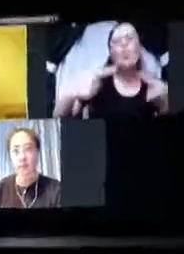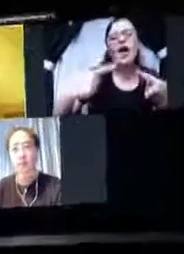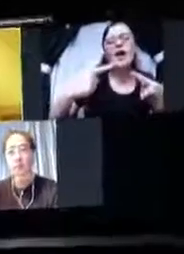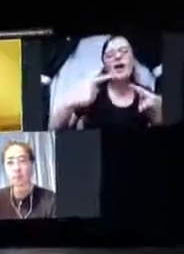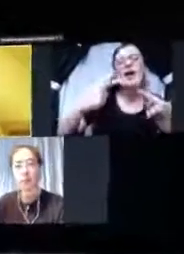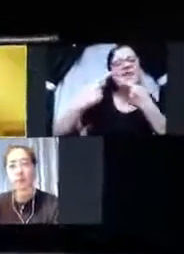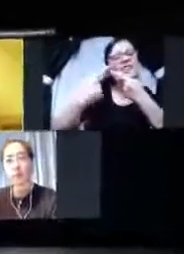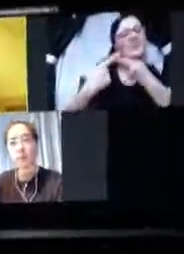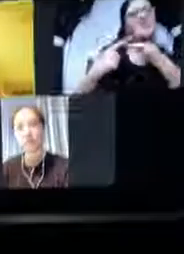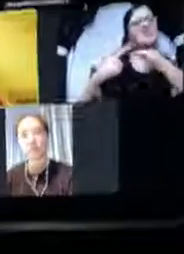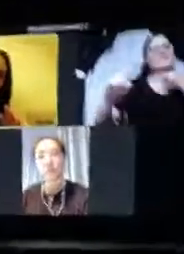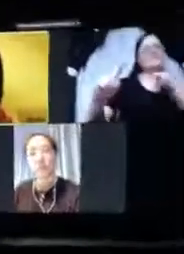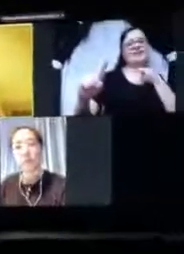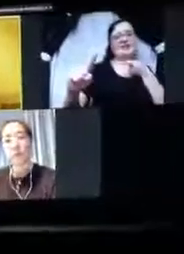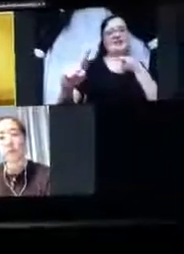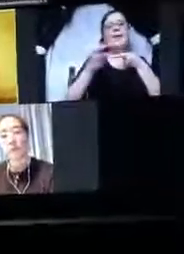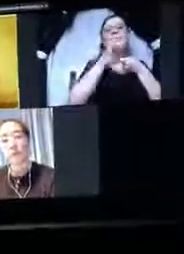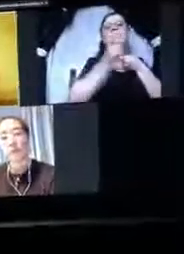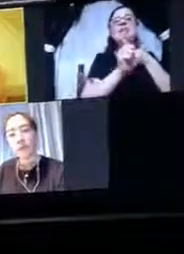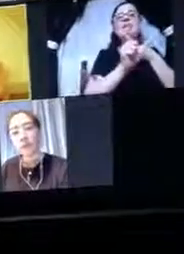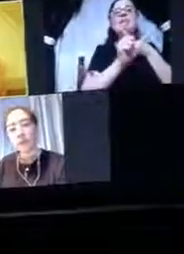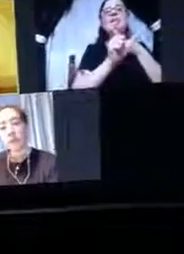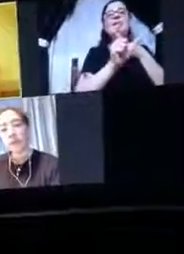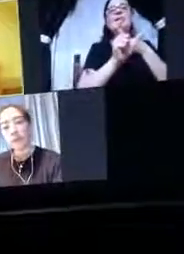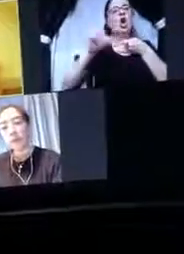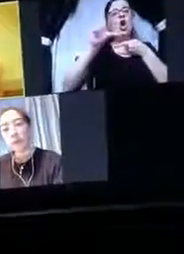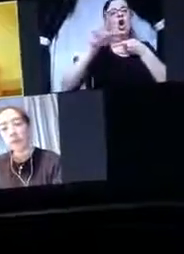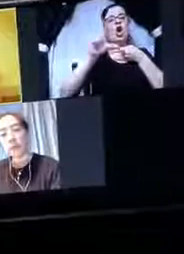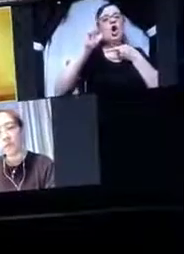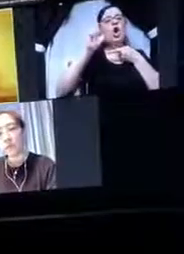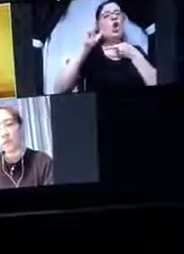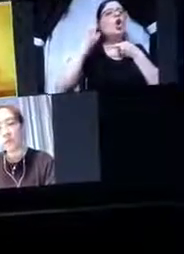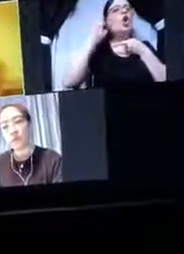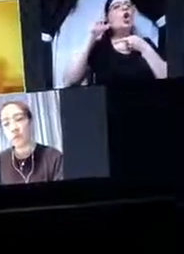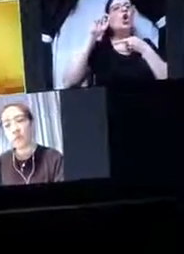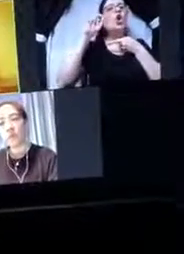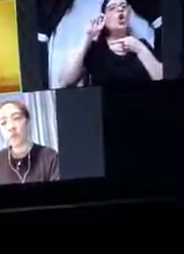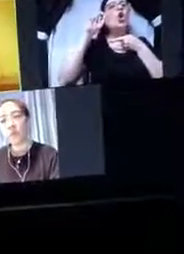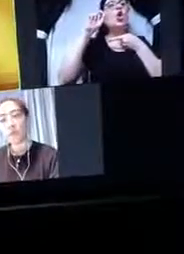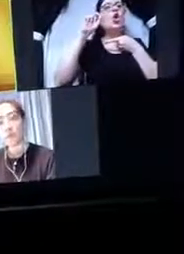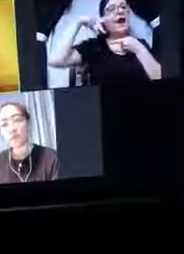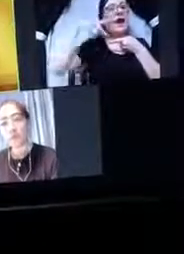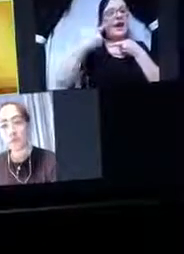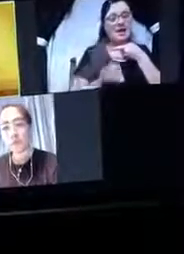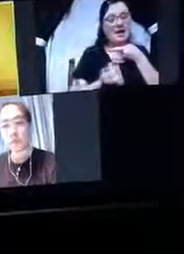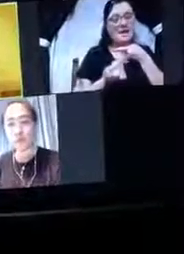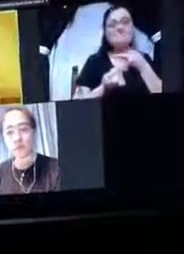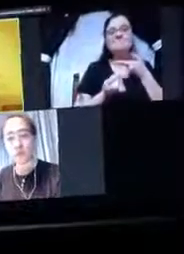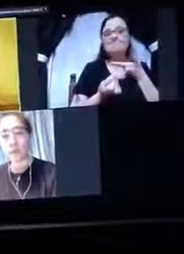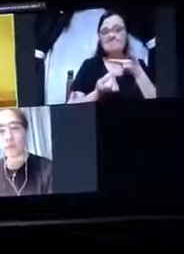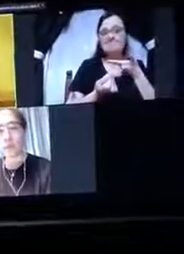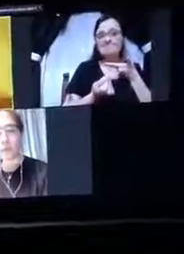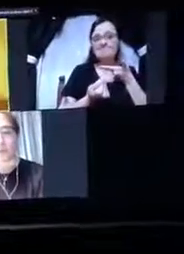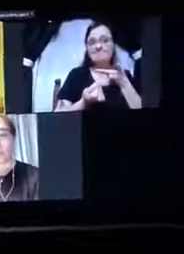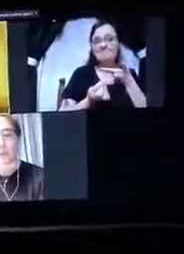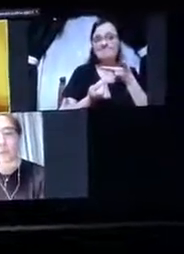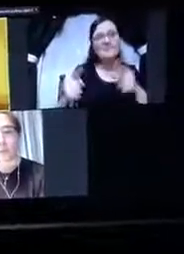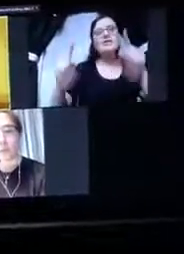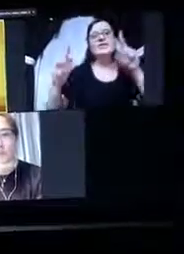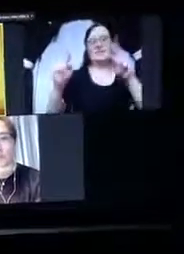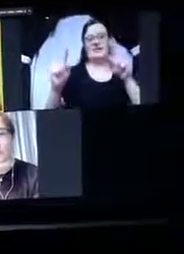lenguaje, ¿sí? Es diferente a la palabra logogenia, ¿sí? Logogenia es el nombre de